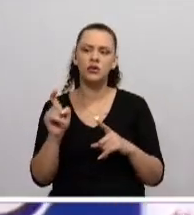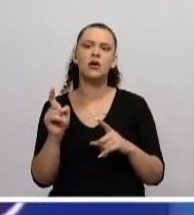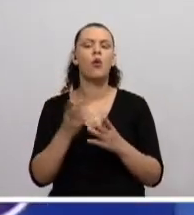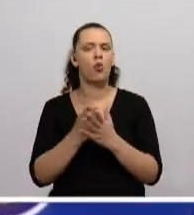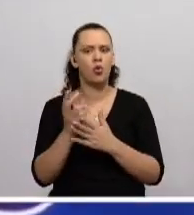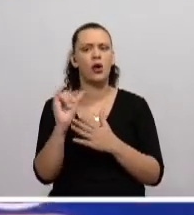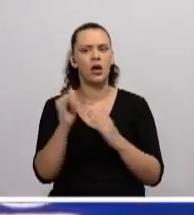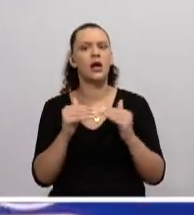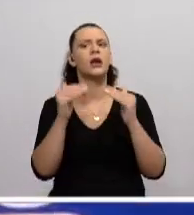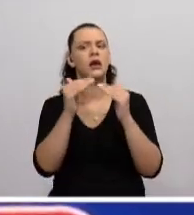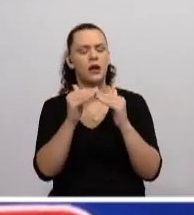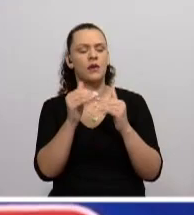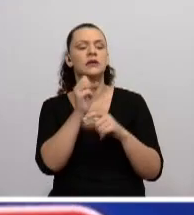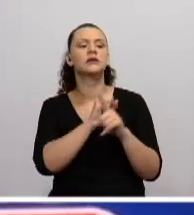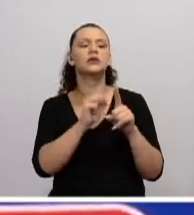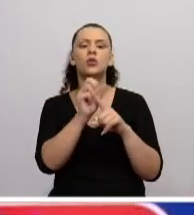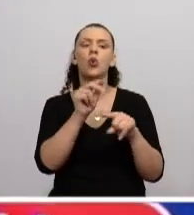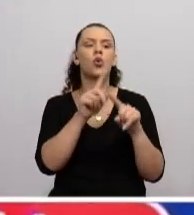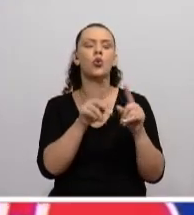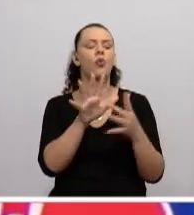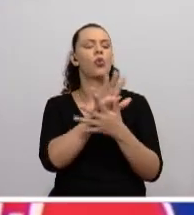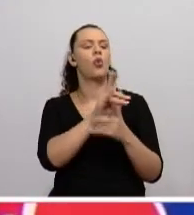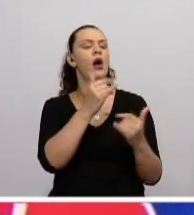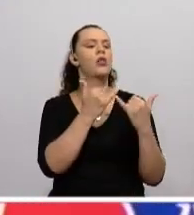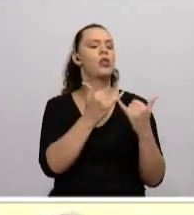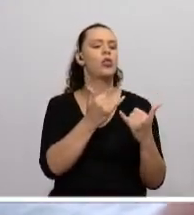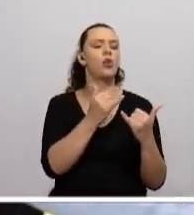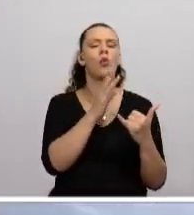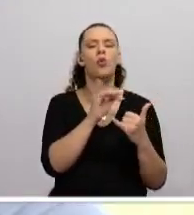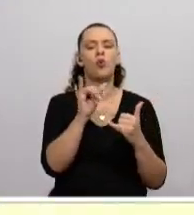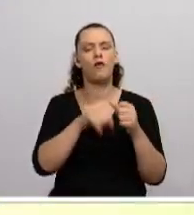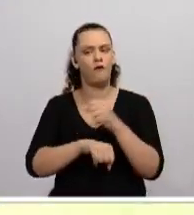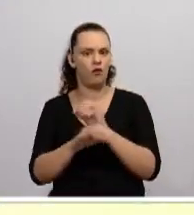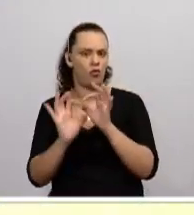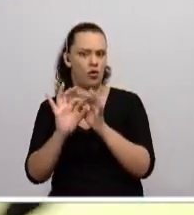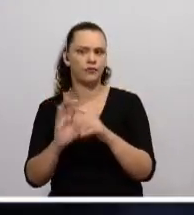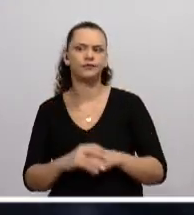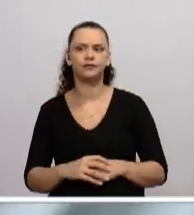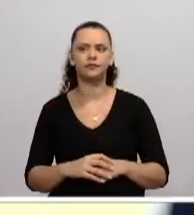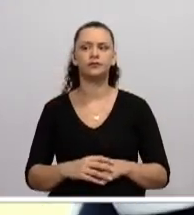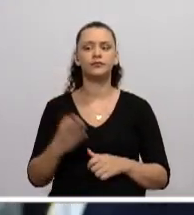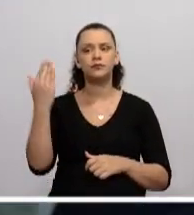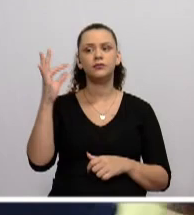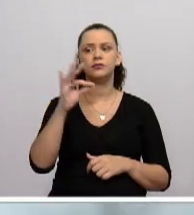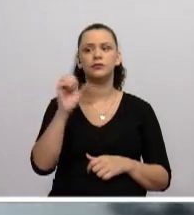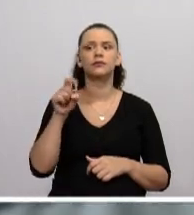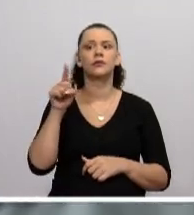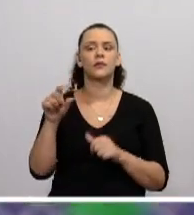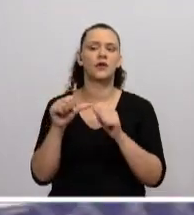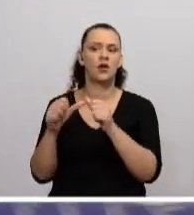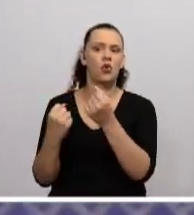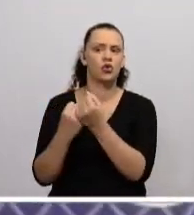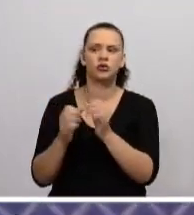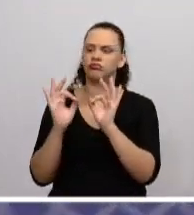honestos también a nivel de la situación de no podemos traspolar su actualidad y te lo voy a explicar futbolísticamente hace nueve meses él era contención